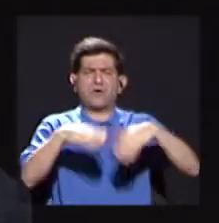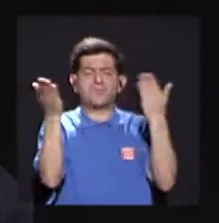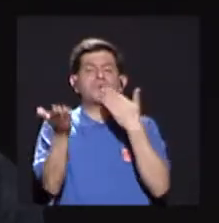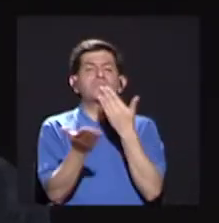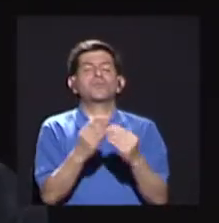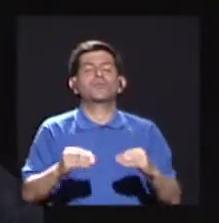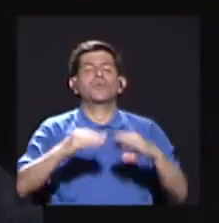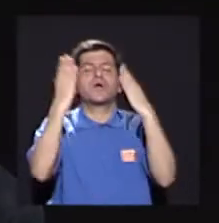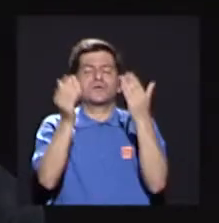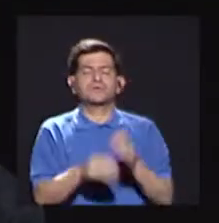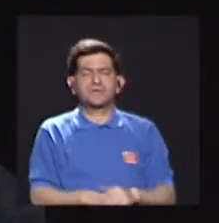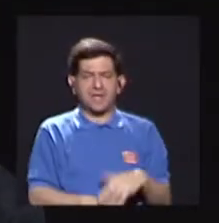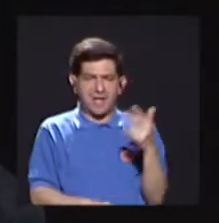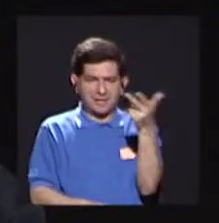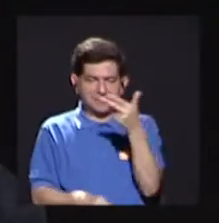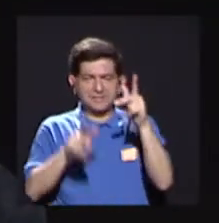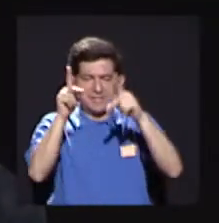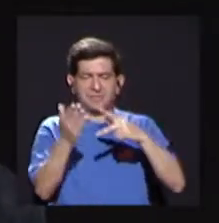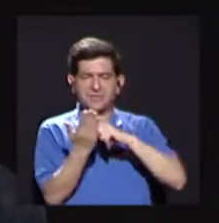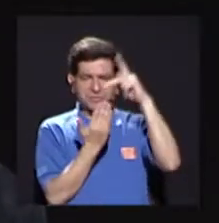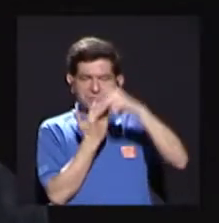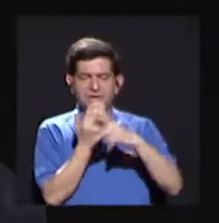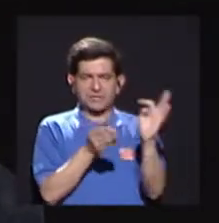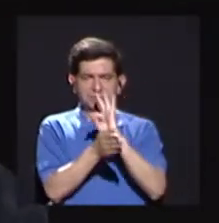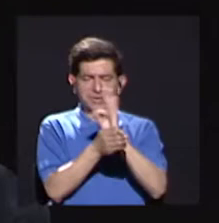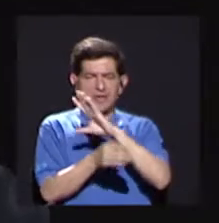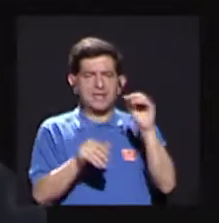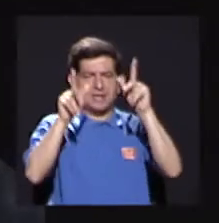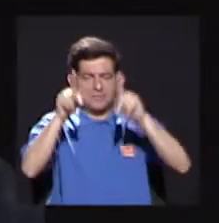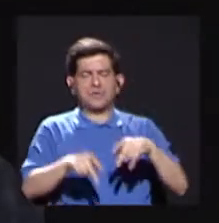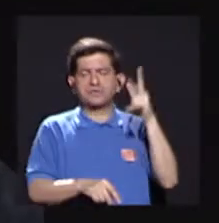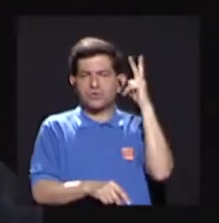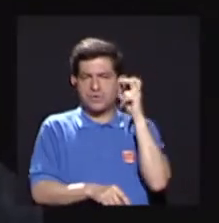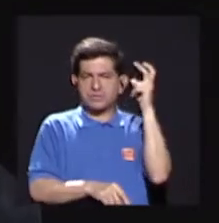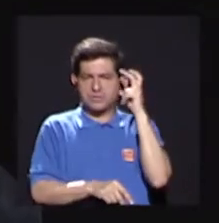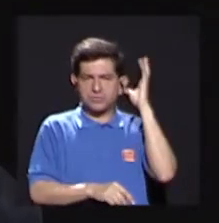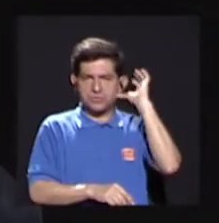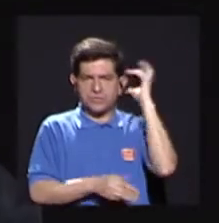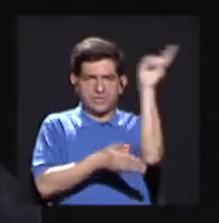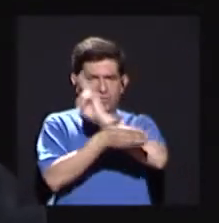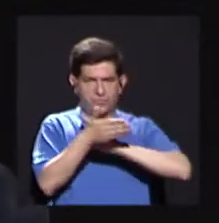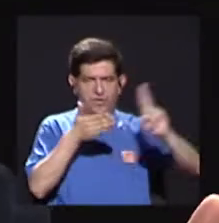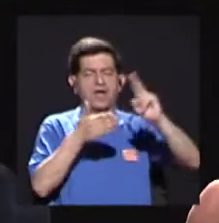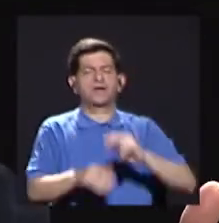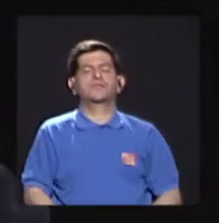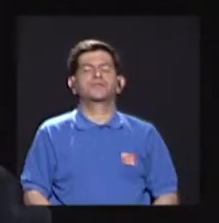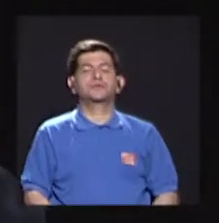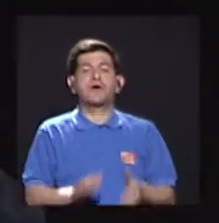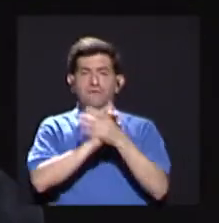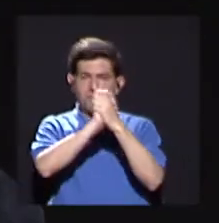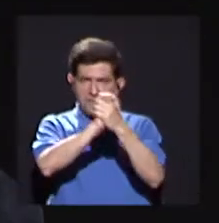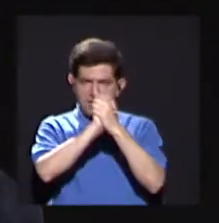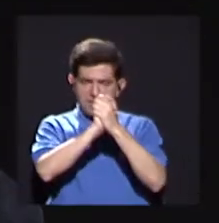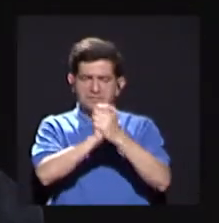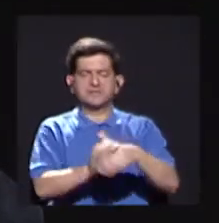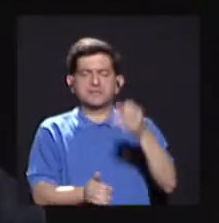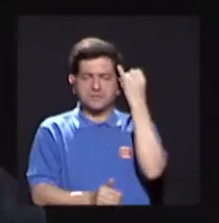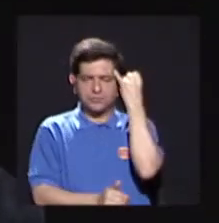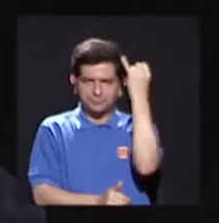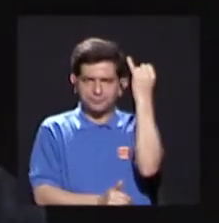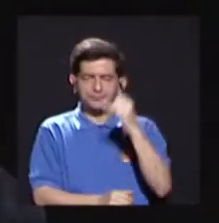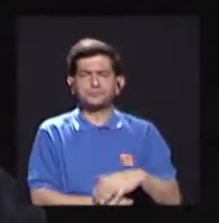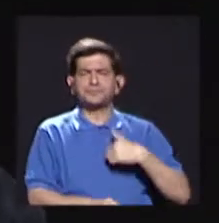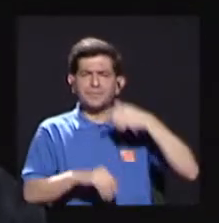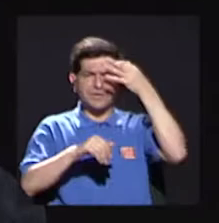para ustedes y para nuestros televidentes y para nuestra audiencia en radio universidad también quiero felicitarles por esta iniciativa me parece